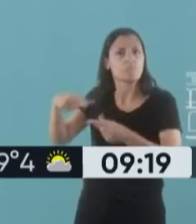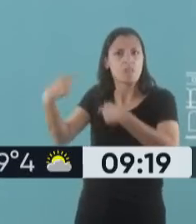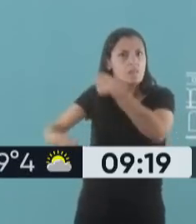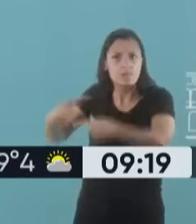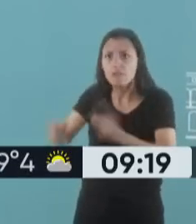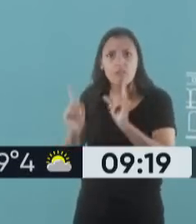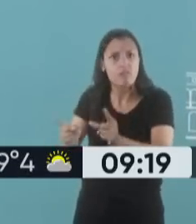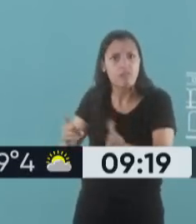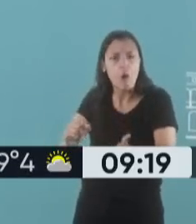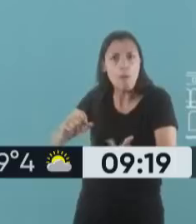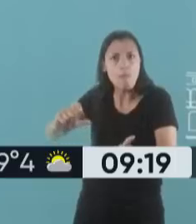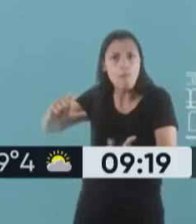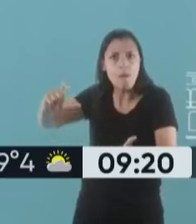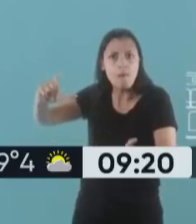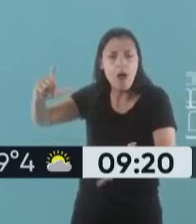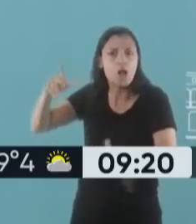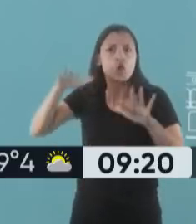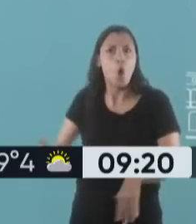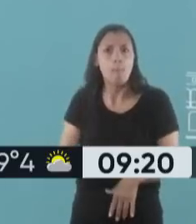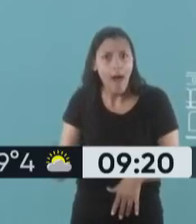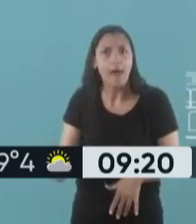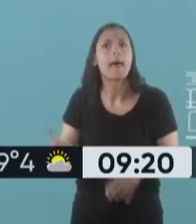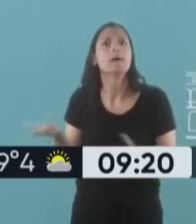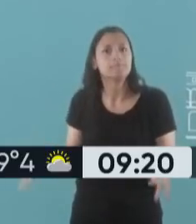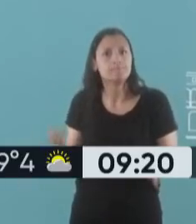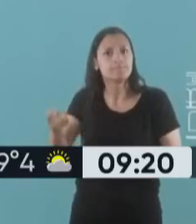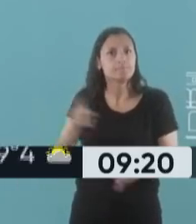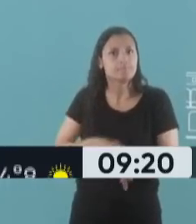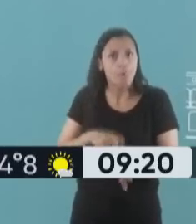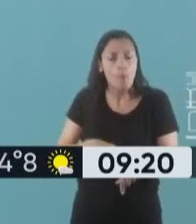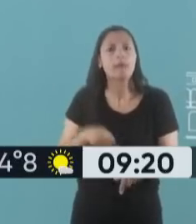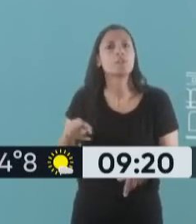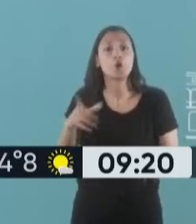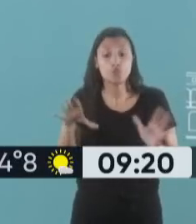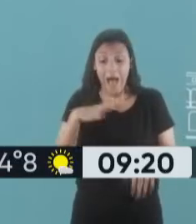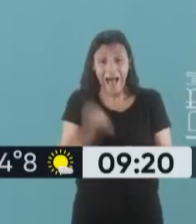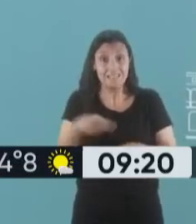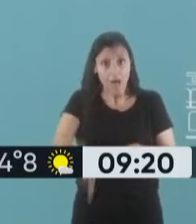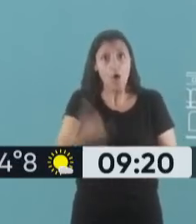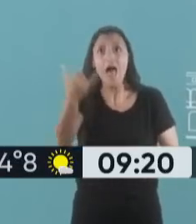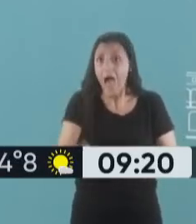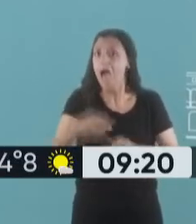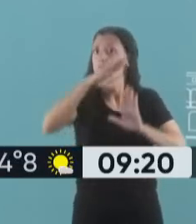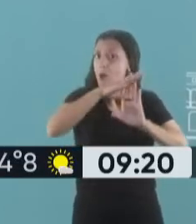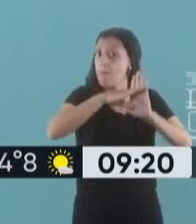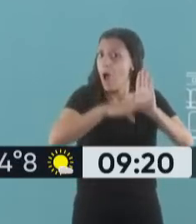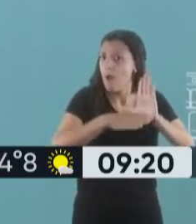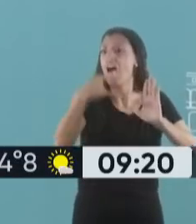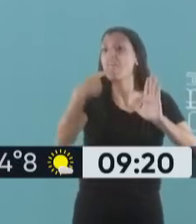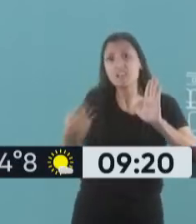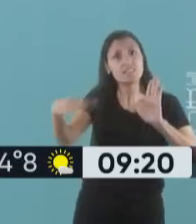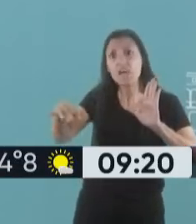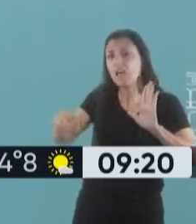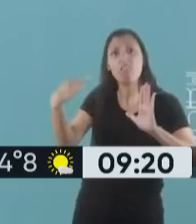de forma indiscriminada el precio para los usuarios, cuando está todavía vigentes las cautelares que no permiten que